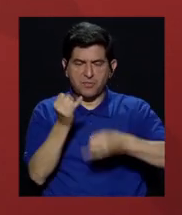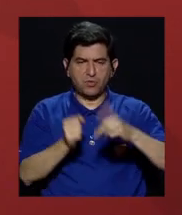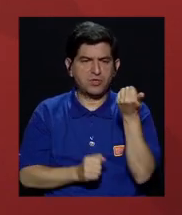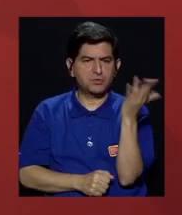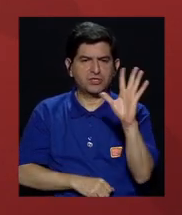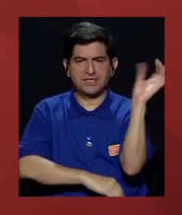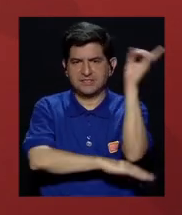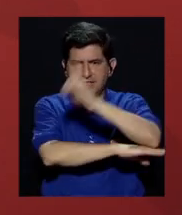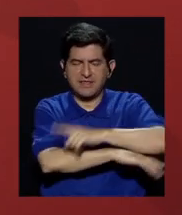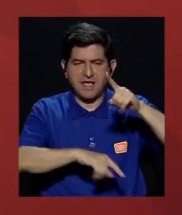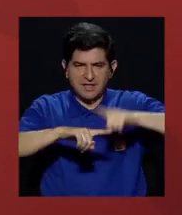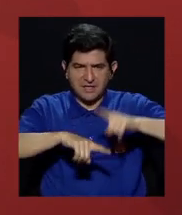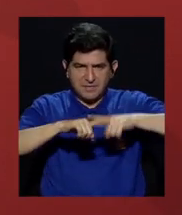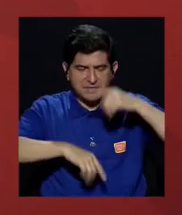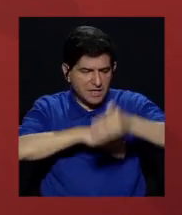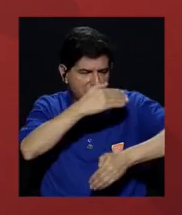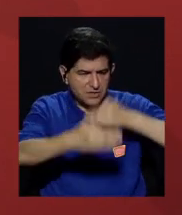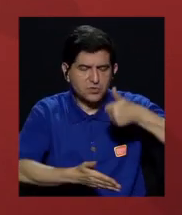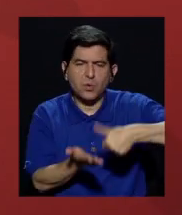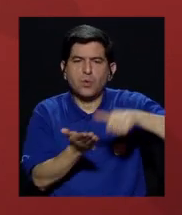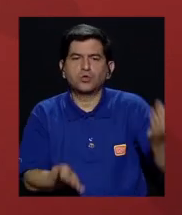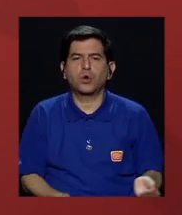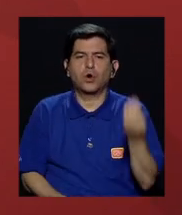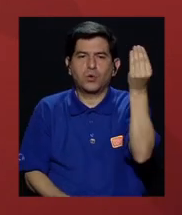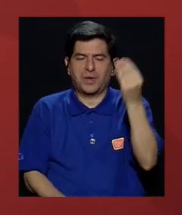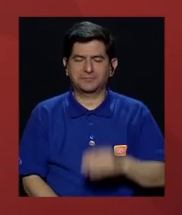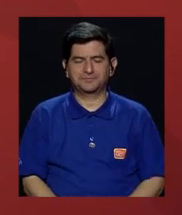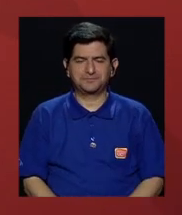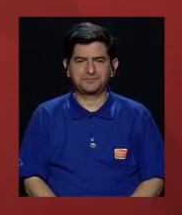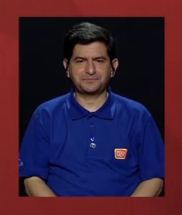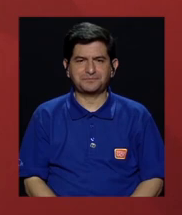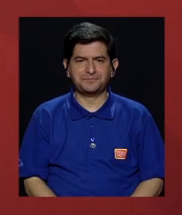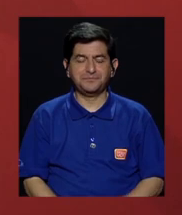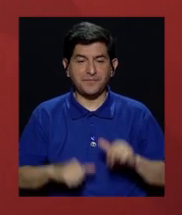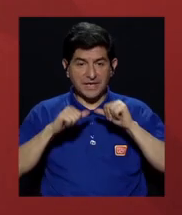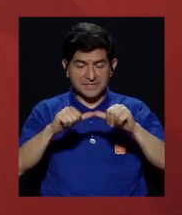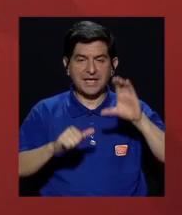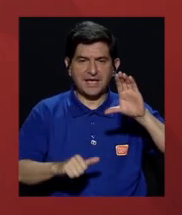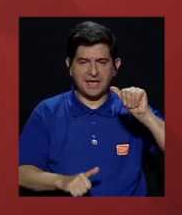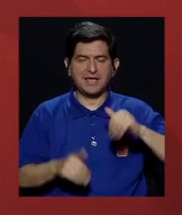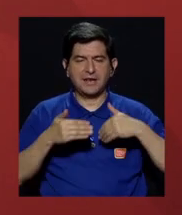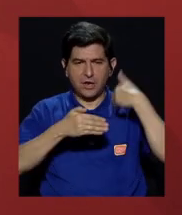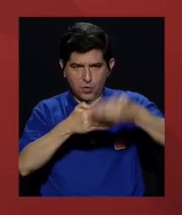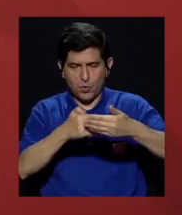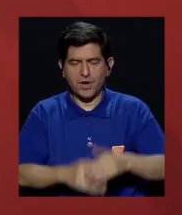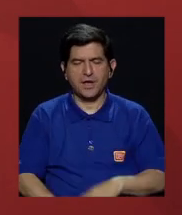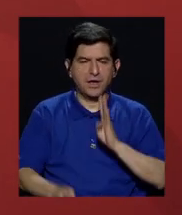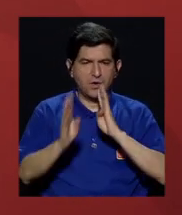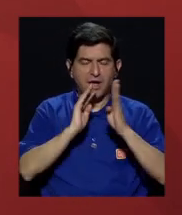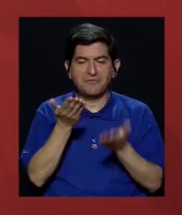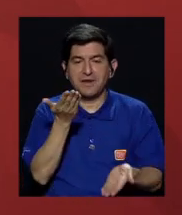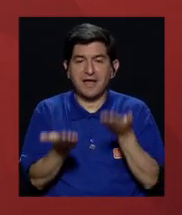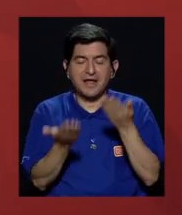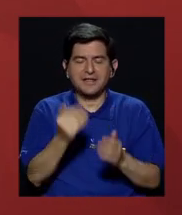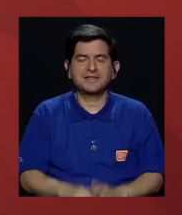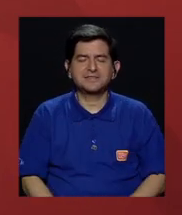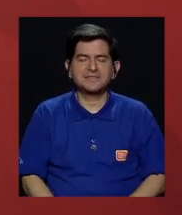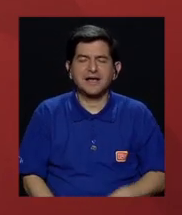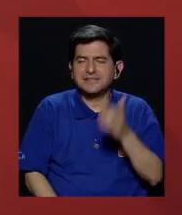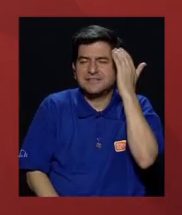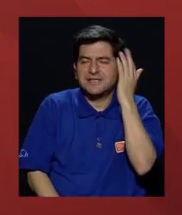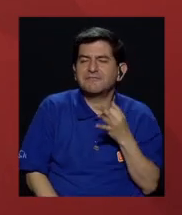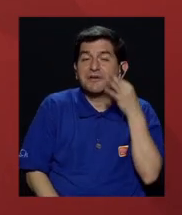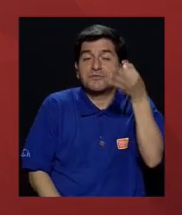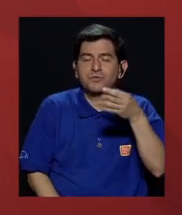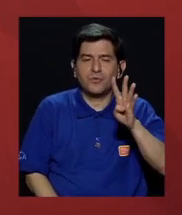últimos 15 días dependiendo del comportamiento del voto joven vamos a seguir con claudio en el siguiente bloque hablando de posibles predicciones